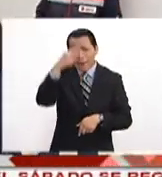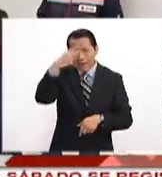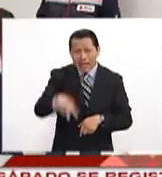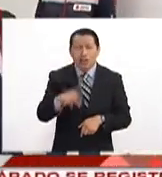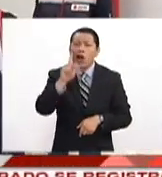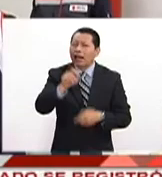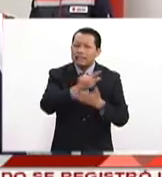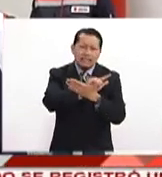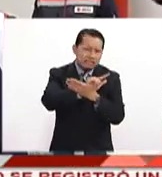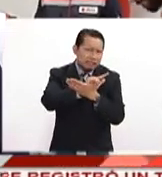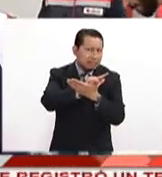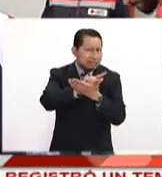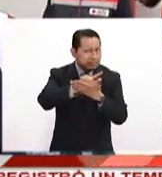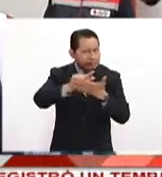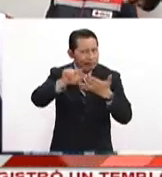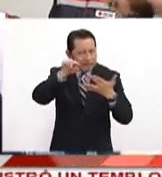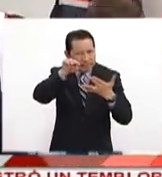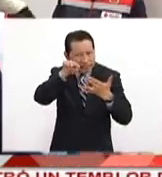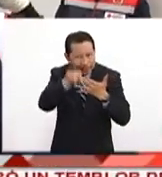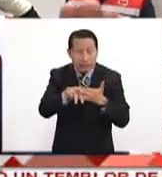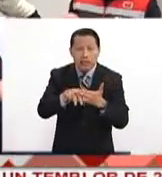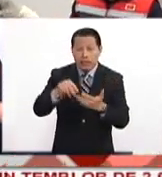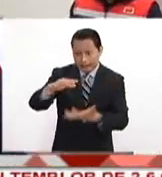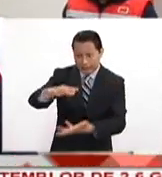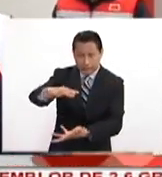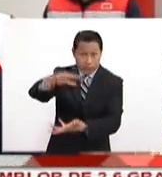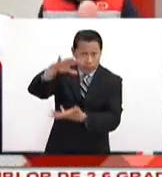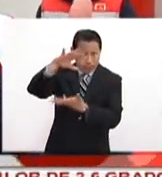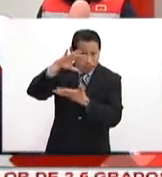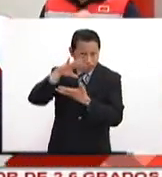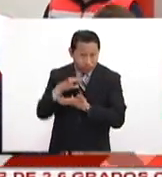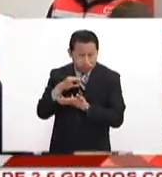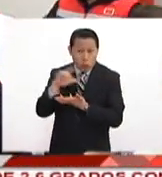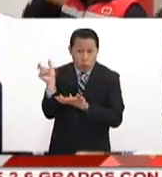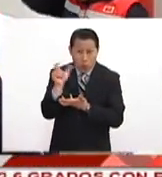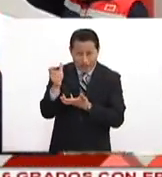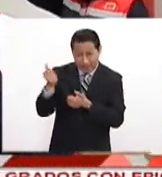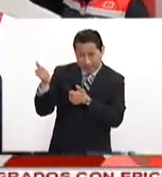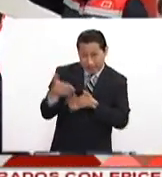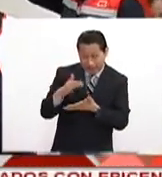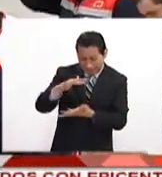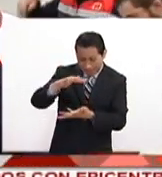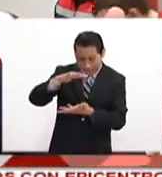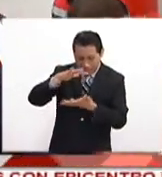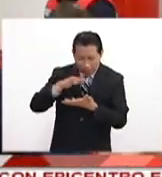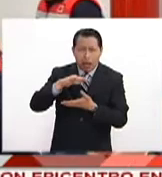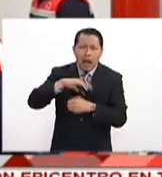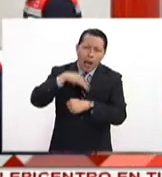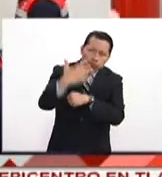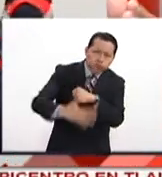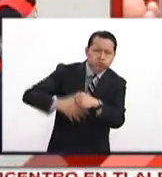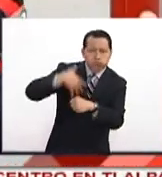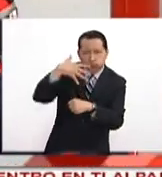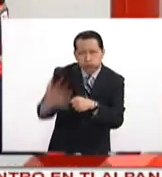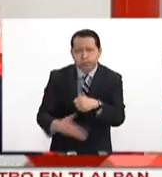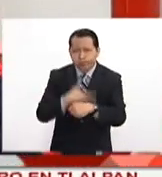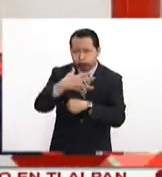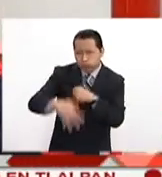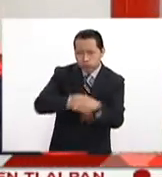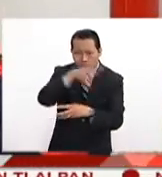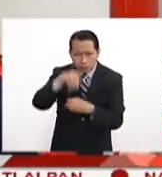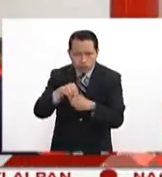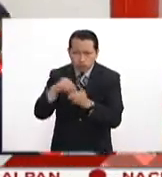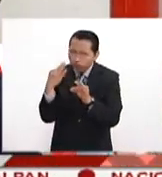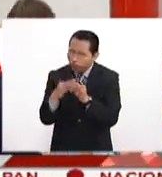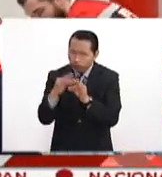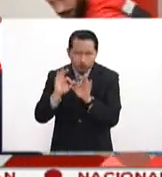es transparente y nosotros en propia mano, aquí lo que hacemos desde que lo recibimos, lo empacamos, lo embalamos, lo enviamos, nosotros